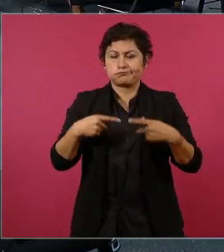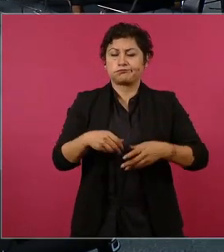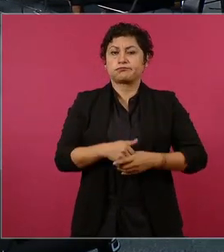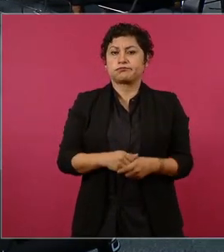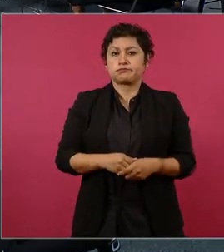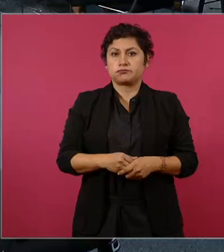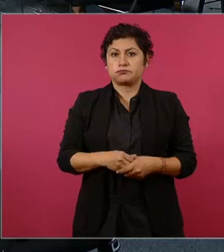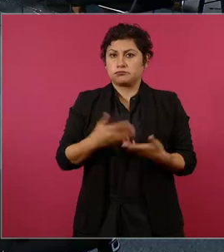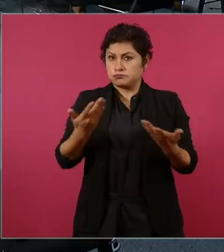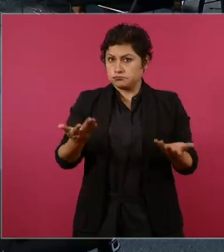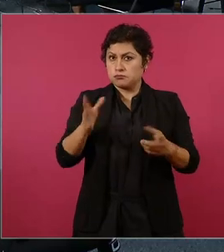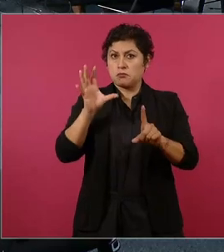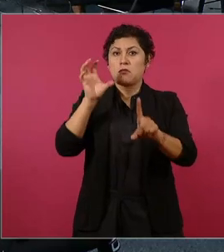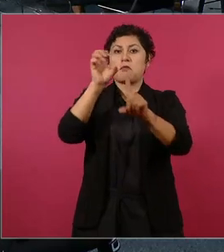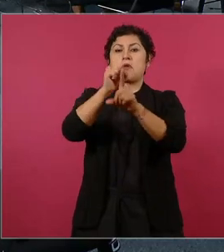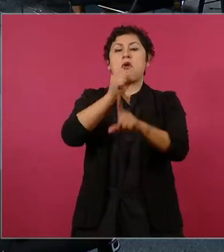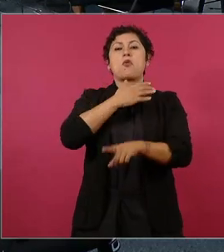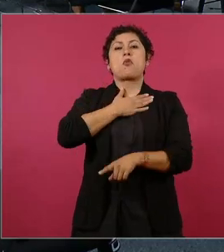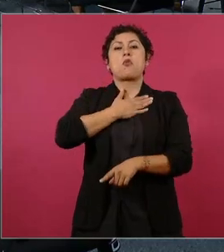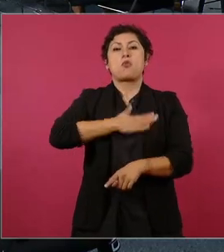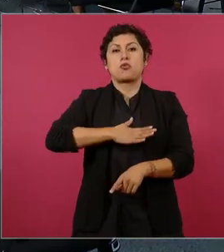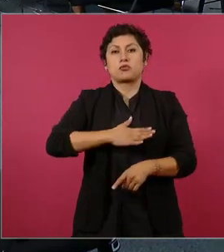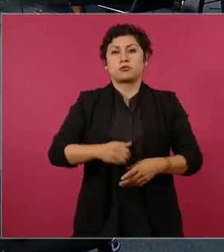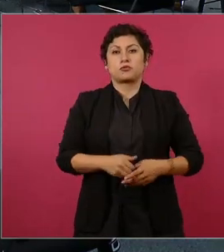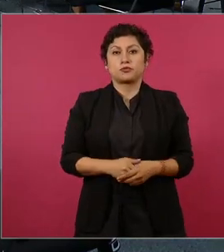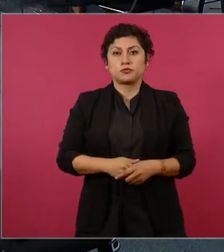de hacer justicia.